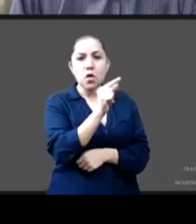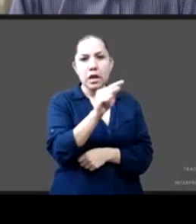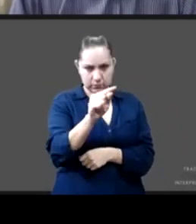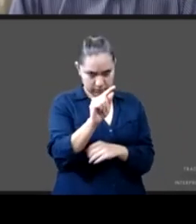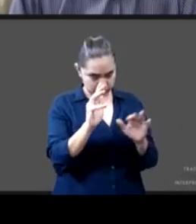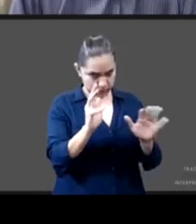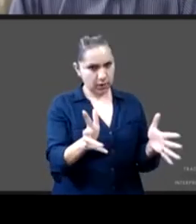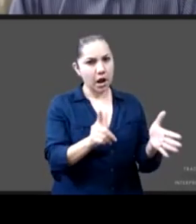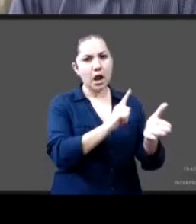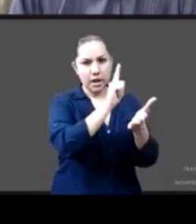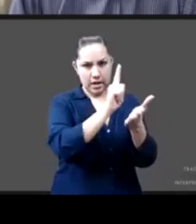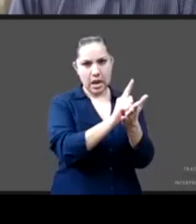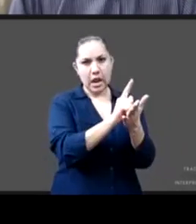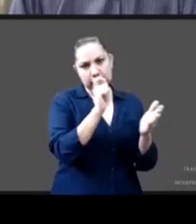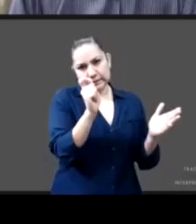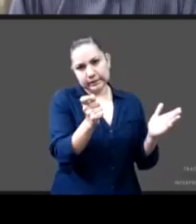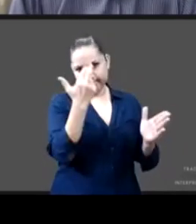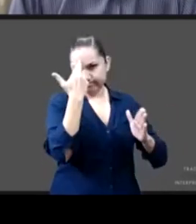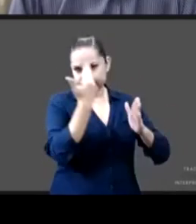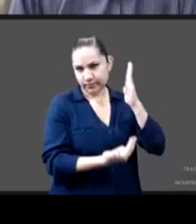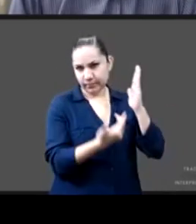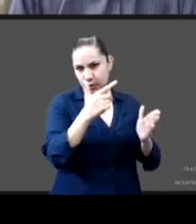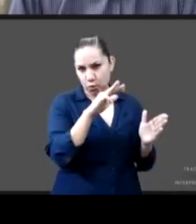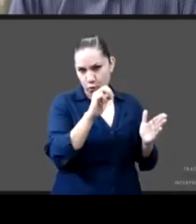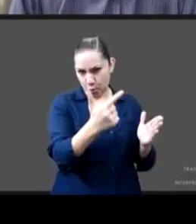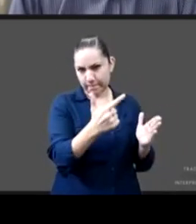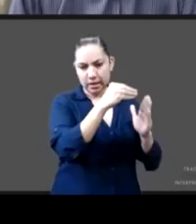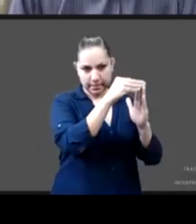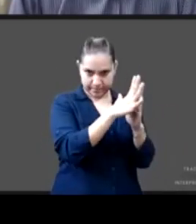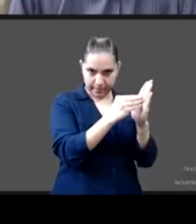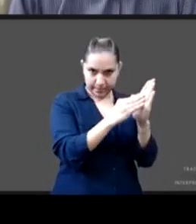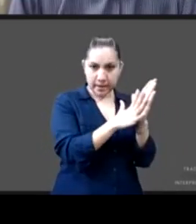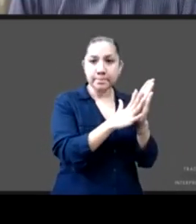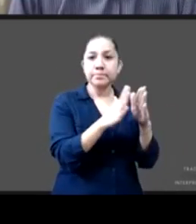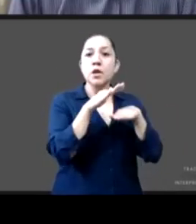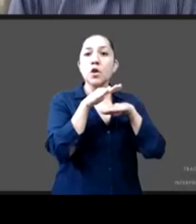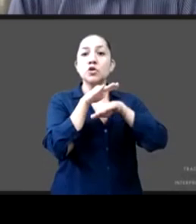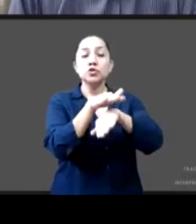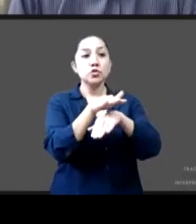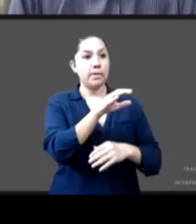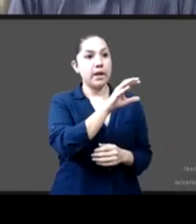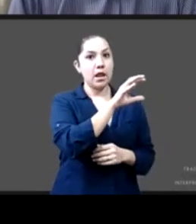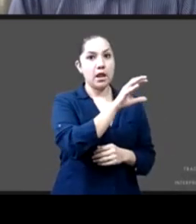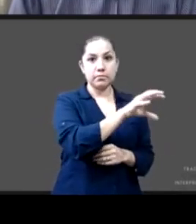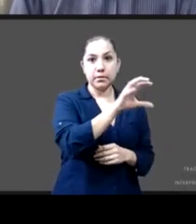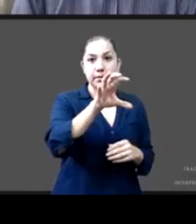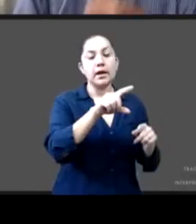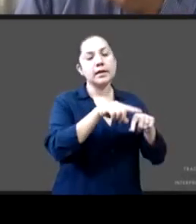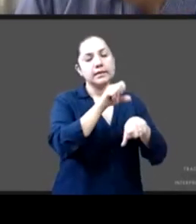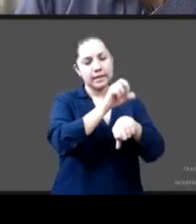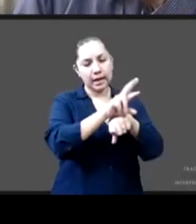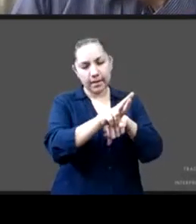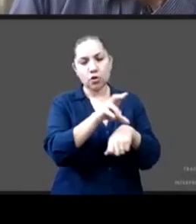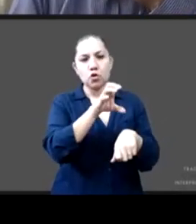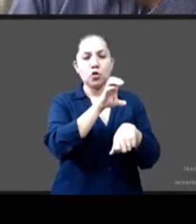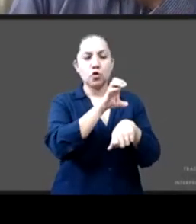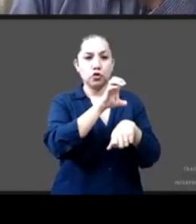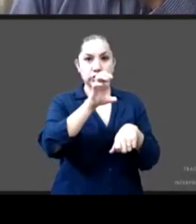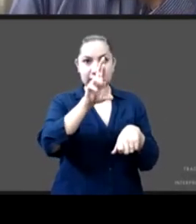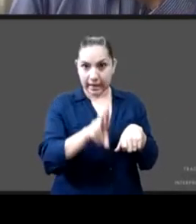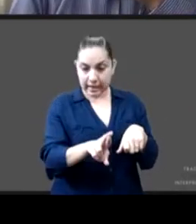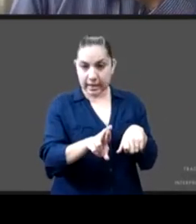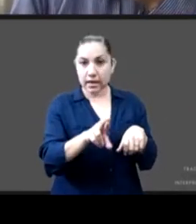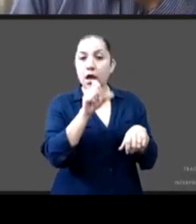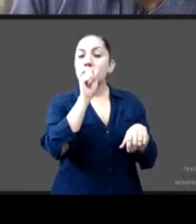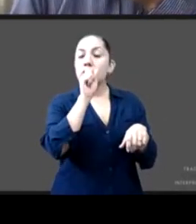es el delito de grooming. Viéndolo desde un contexto un poquito más regional, lo tiene regulado El Salvador, Costa Rica, también lo tiene